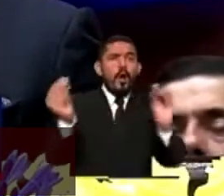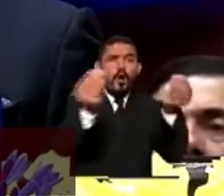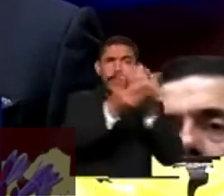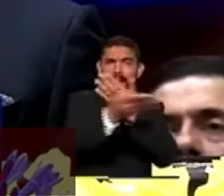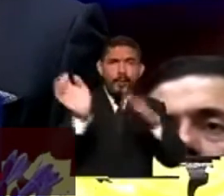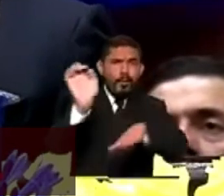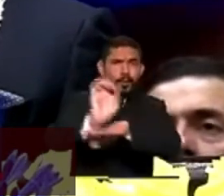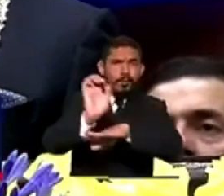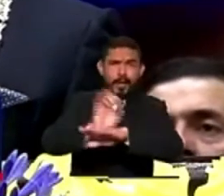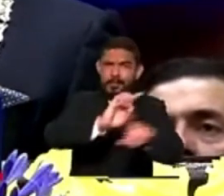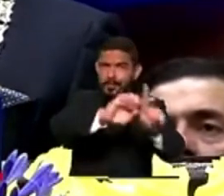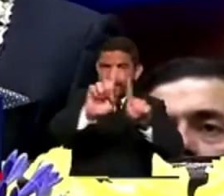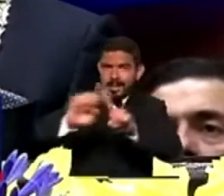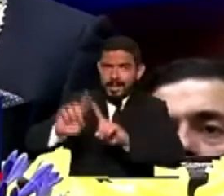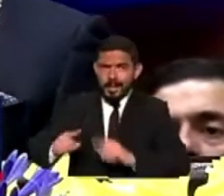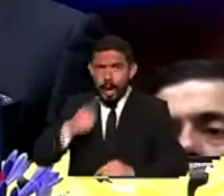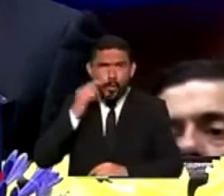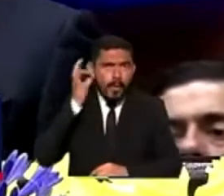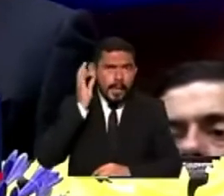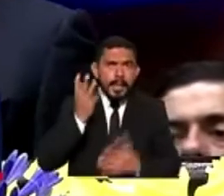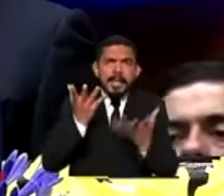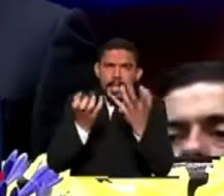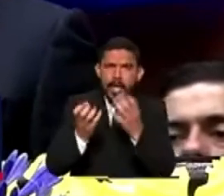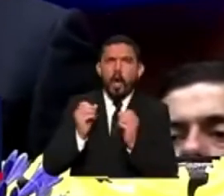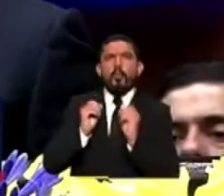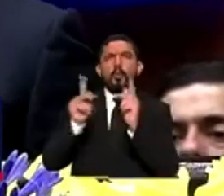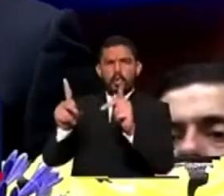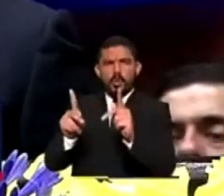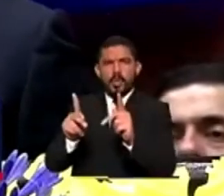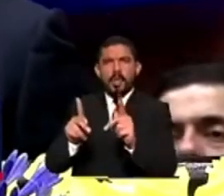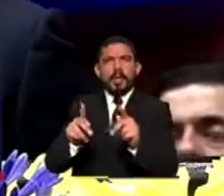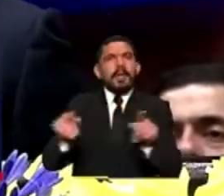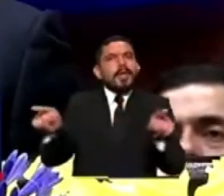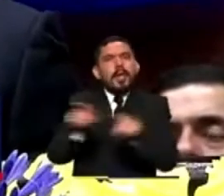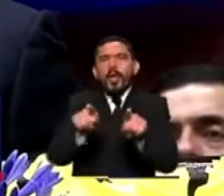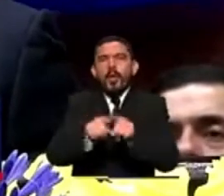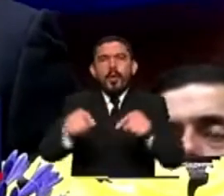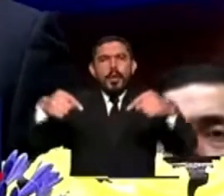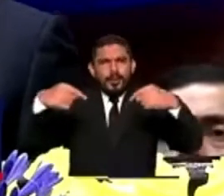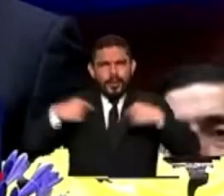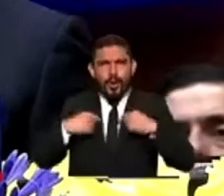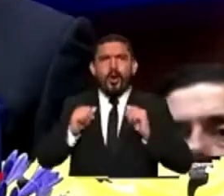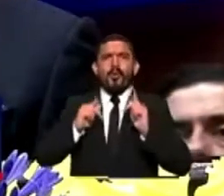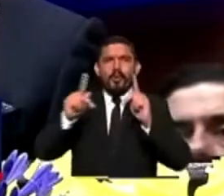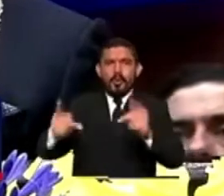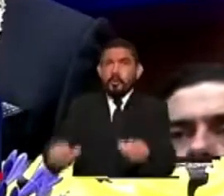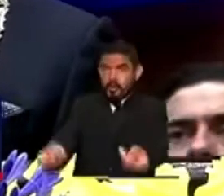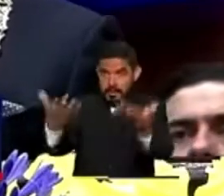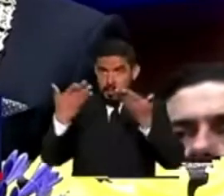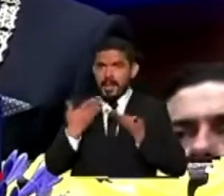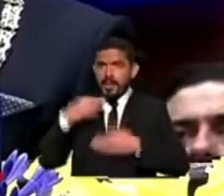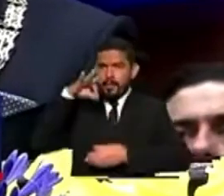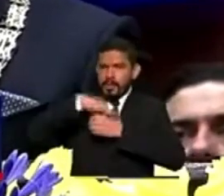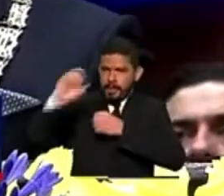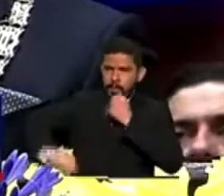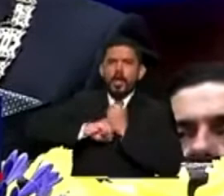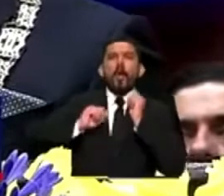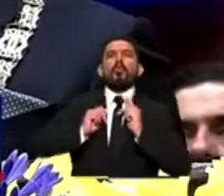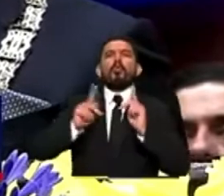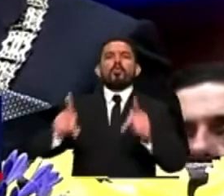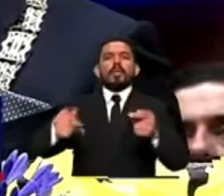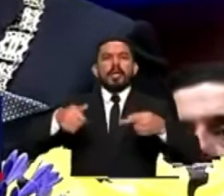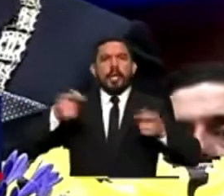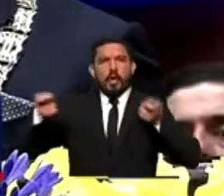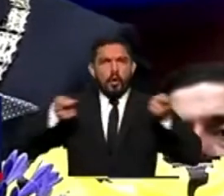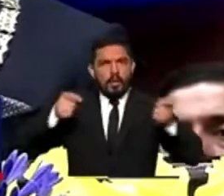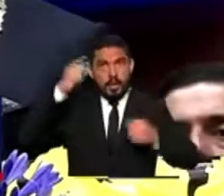ecuatorianos, que lo único que piden es una oportunidad, la misma oportunidad que yo tuve, que ustedes me la dieron. Aquellos